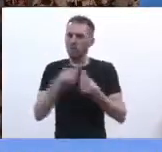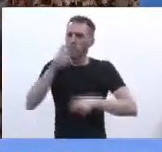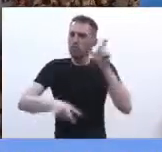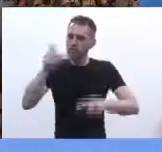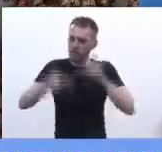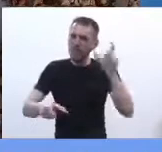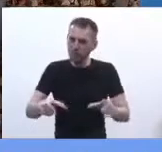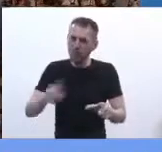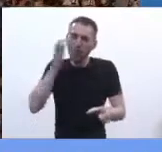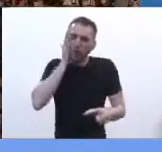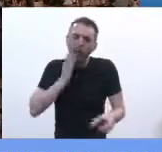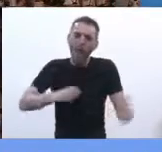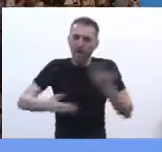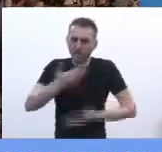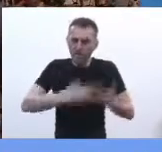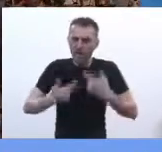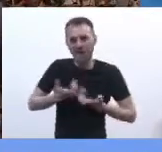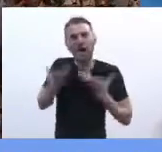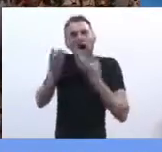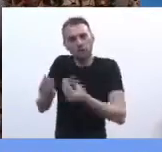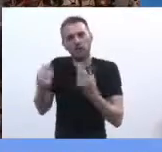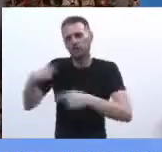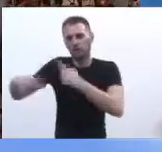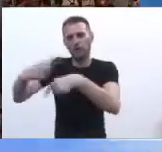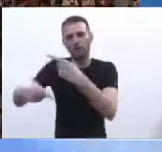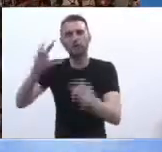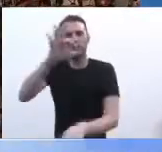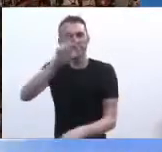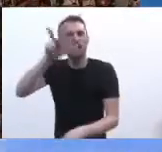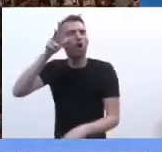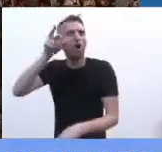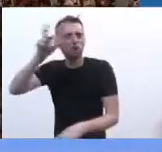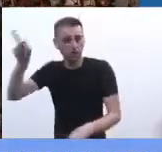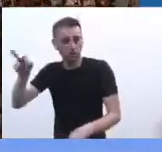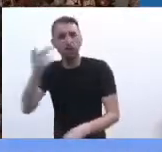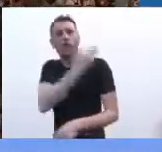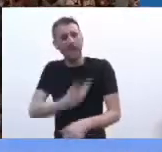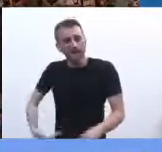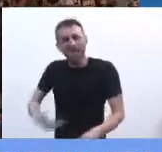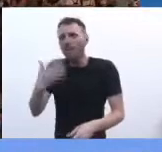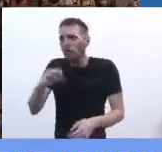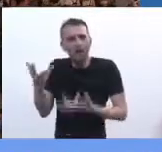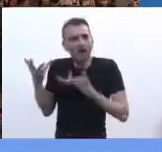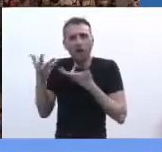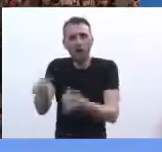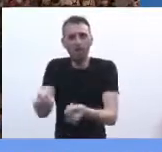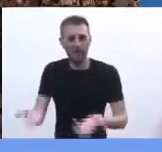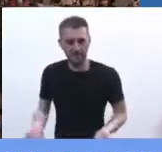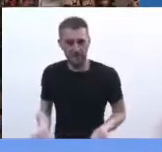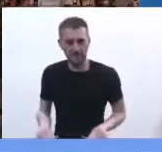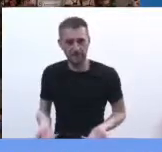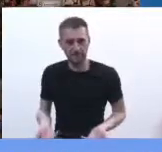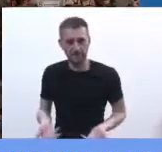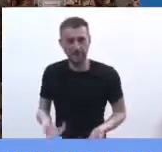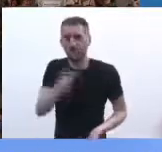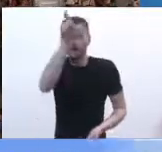y siguen y ese es lo que tiene que hacer el estado nacional acompañando a ese ser